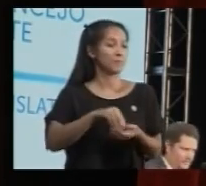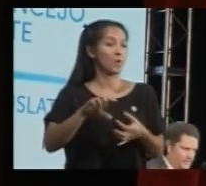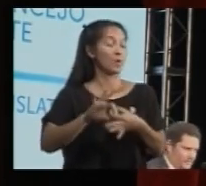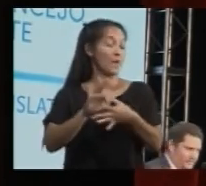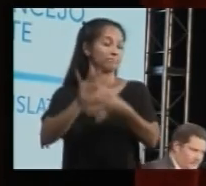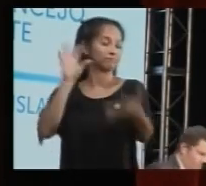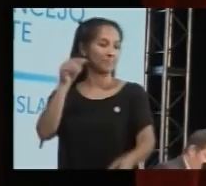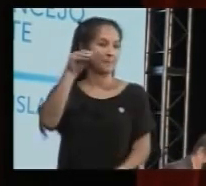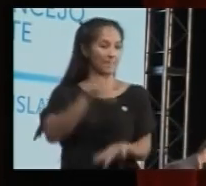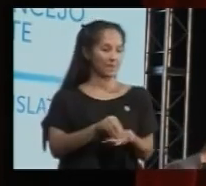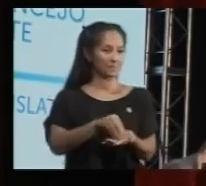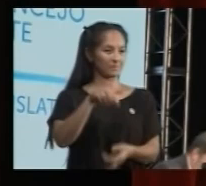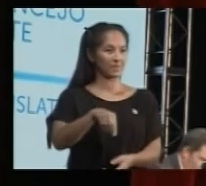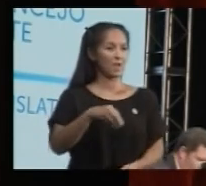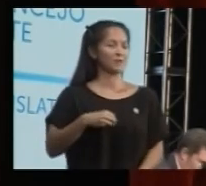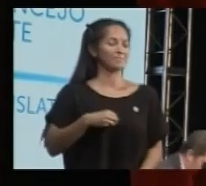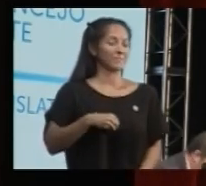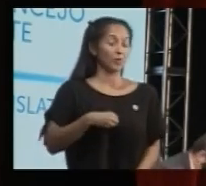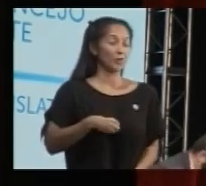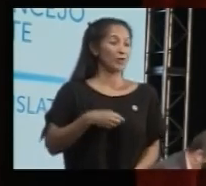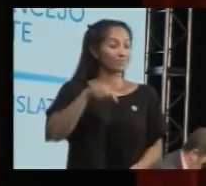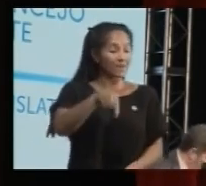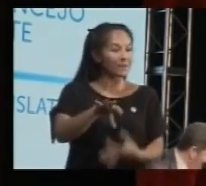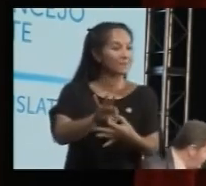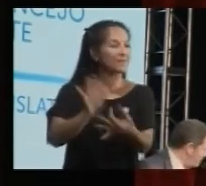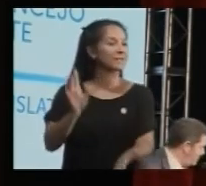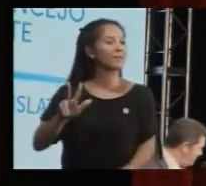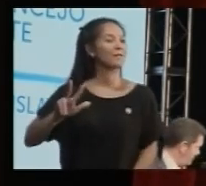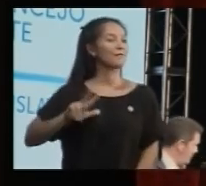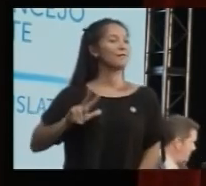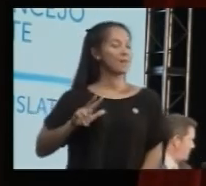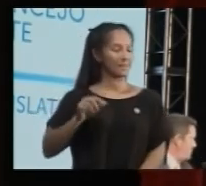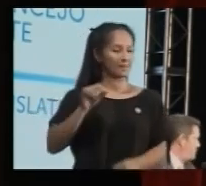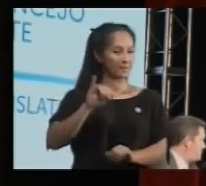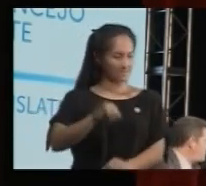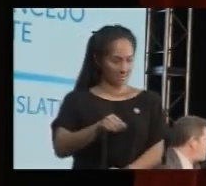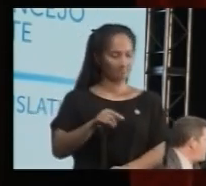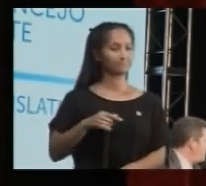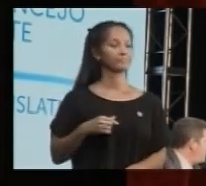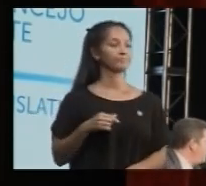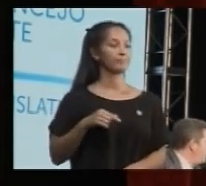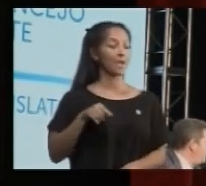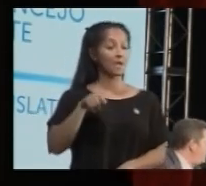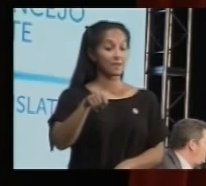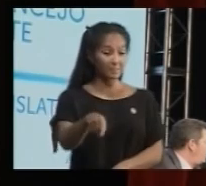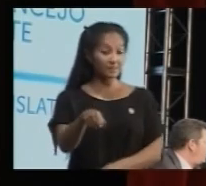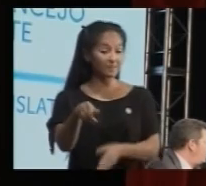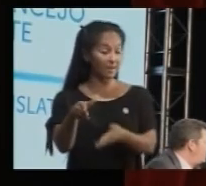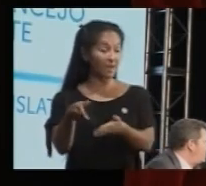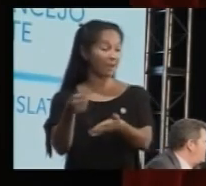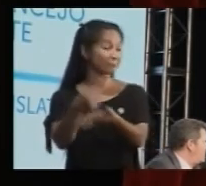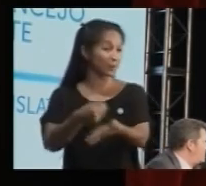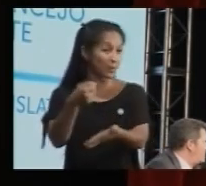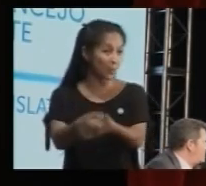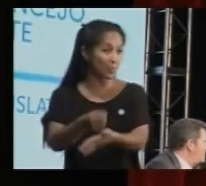tenemos son las libertades que nos faltan. Creemos no equivocarnos, la resonancia del corazón nos